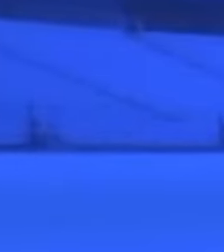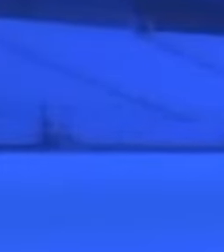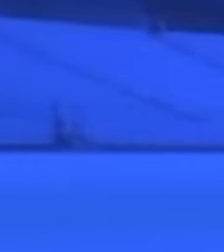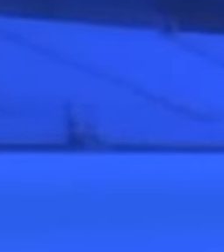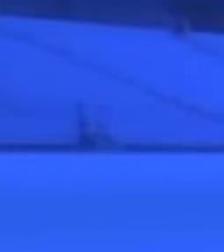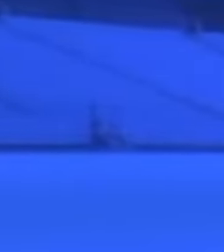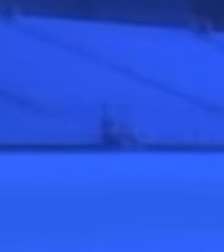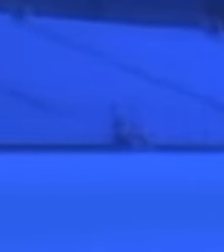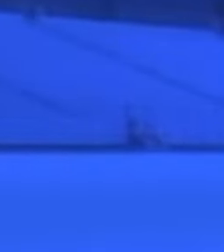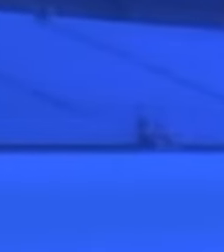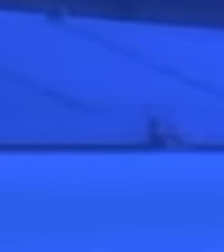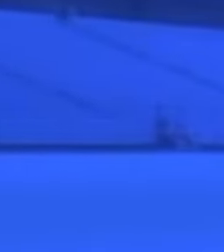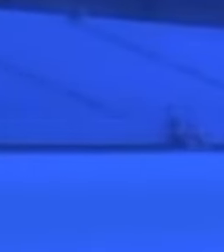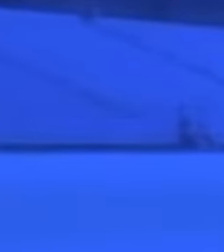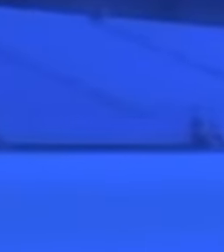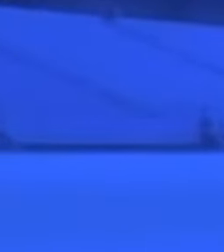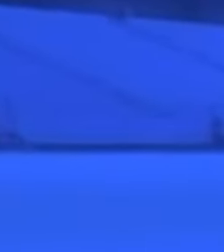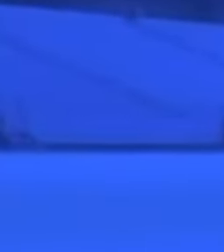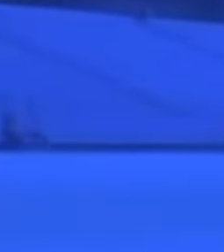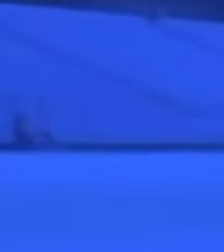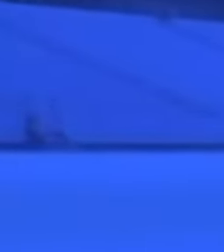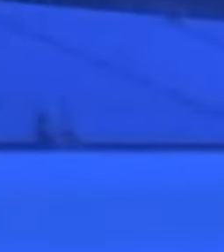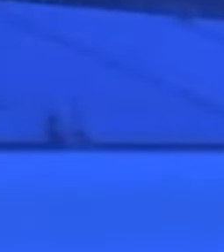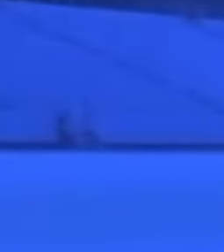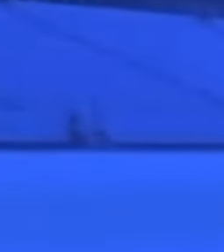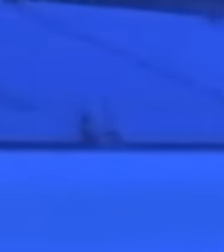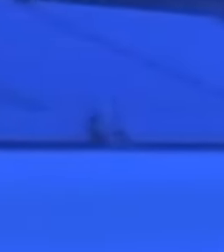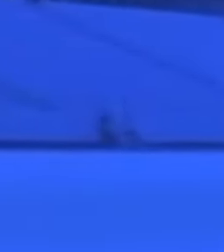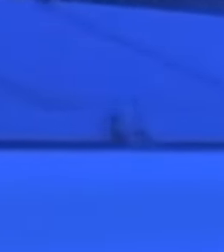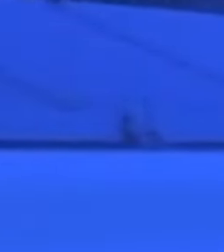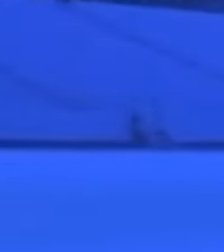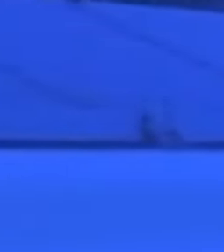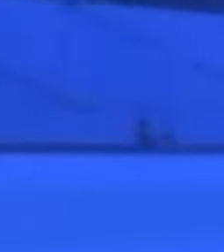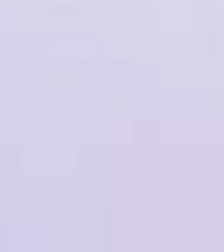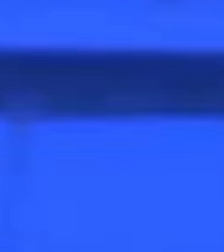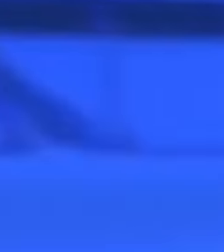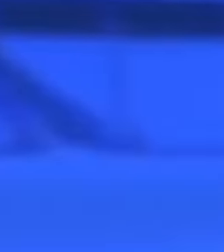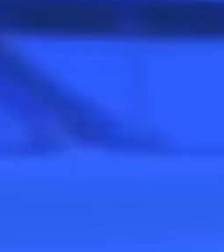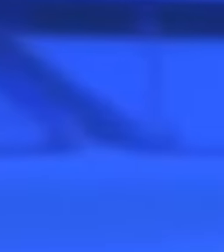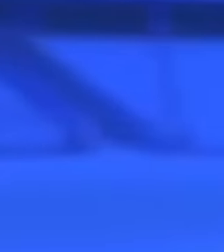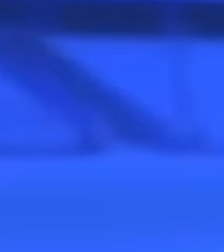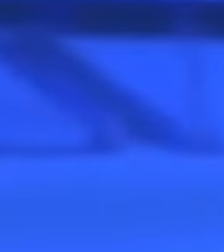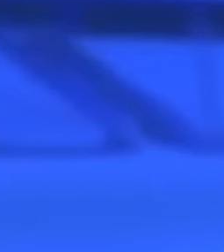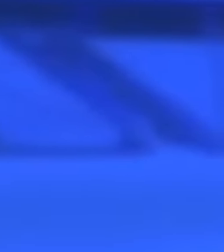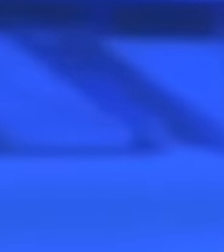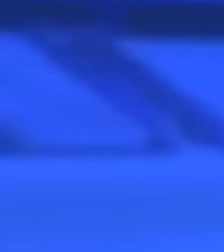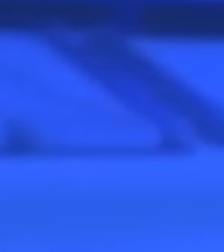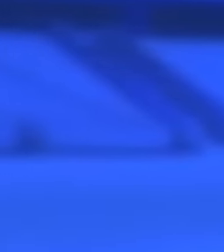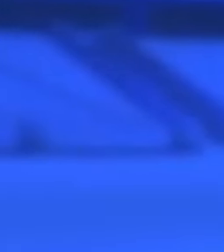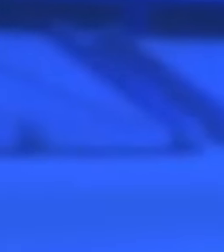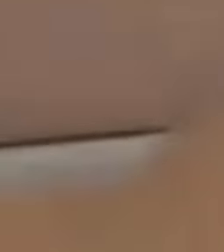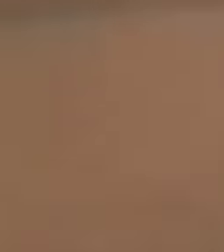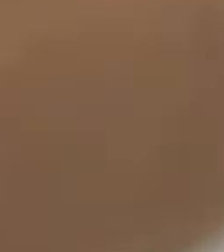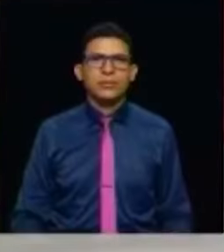Tomémonos un tinto, seamos amigos. Café Águila Roja, calidad certificada.